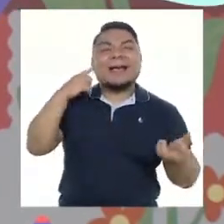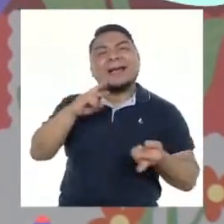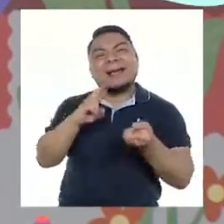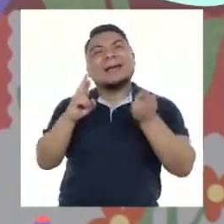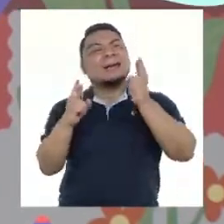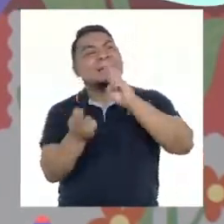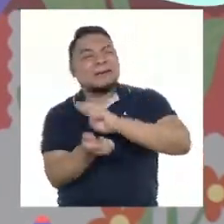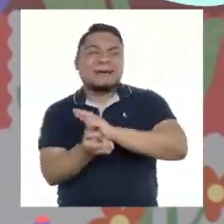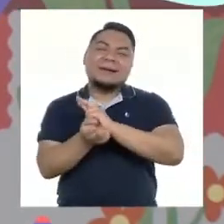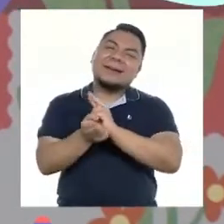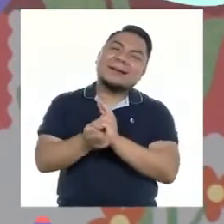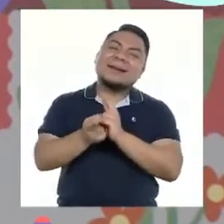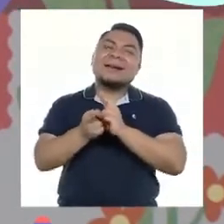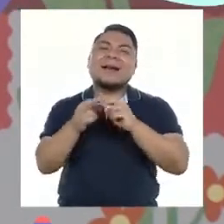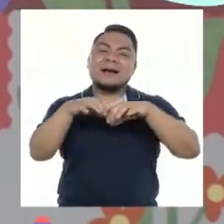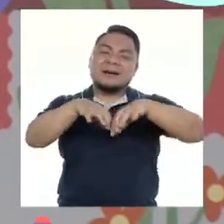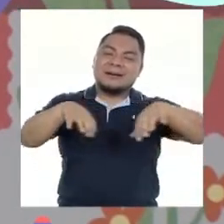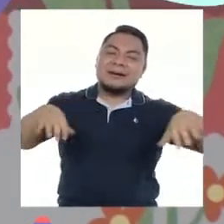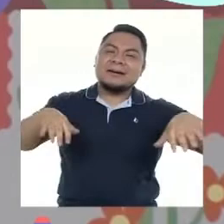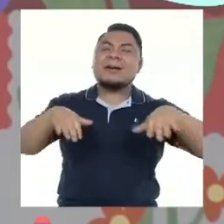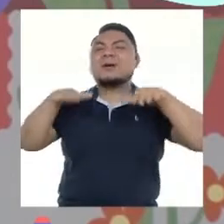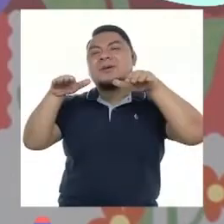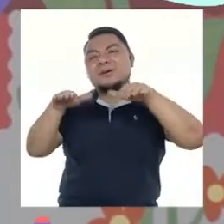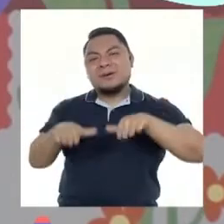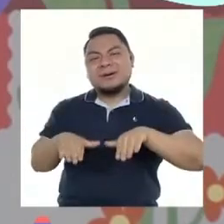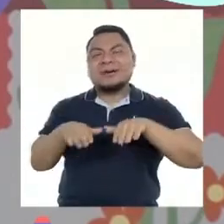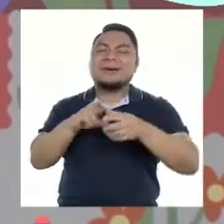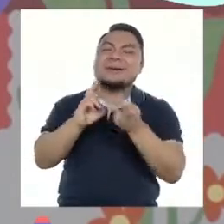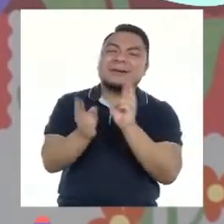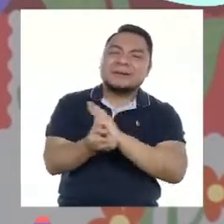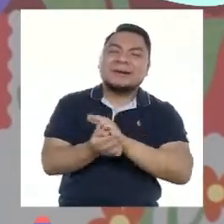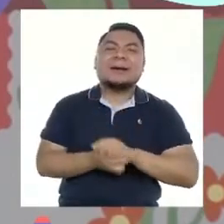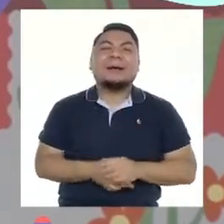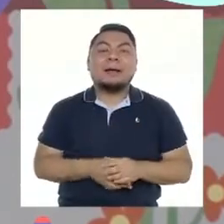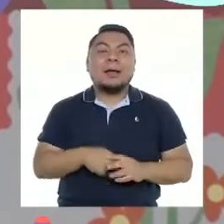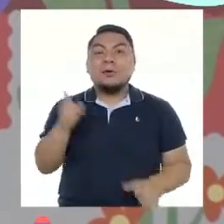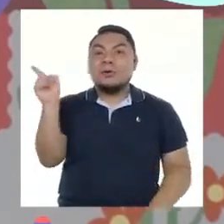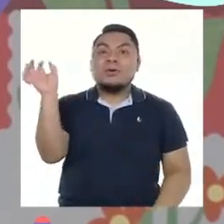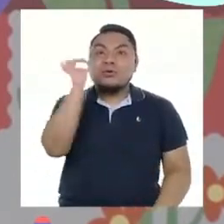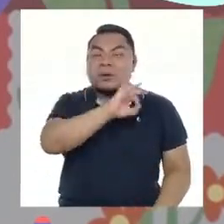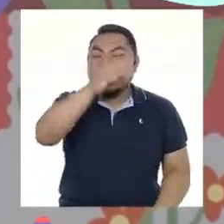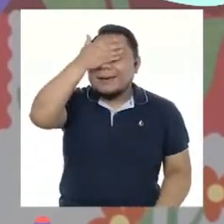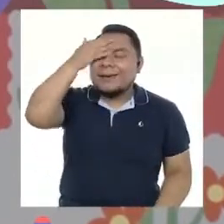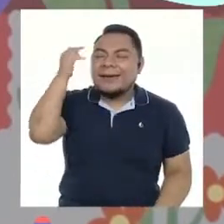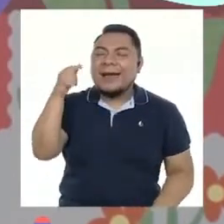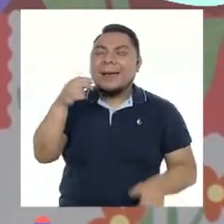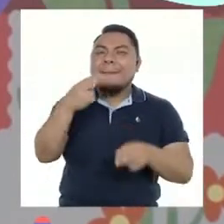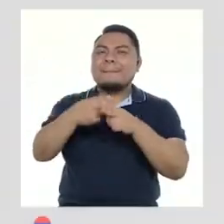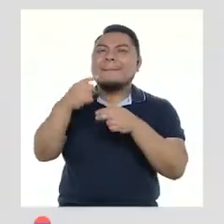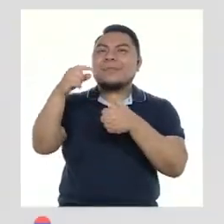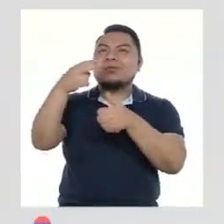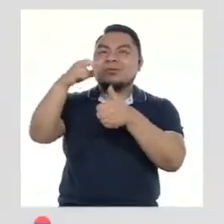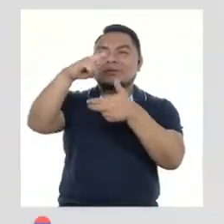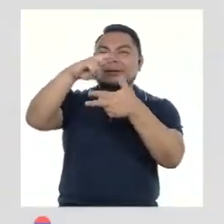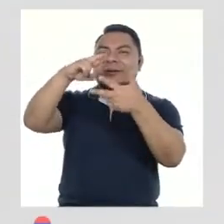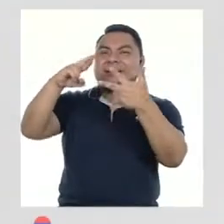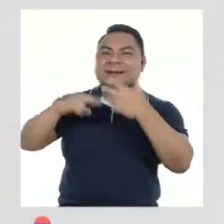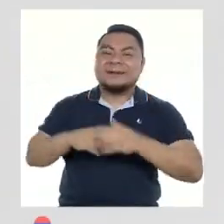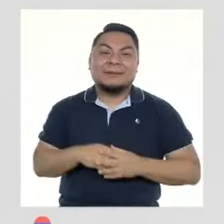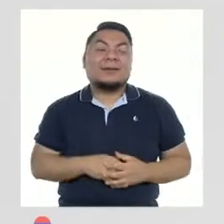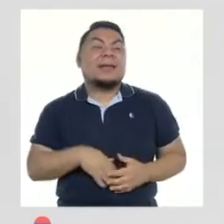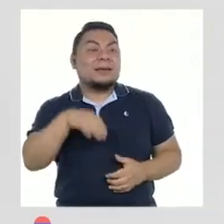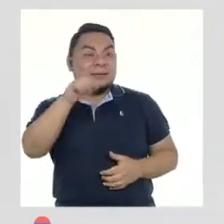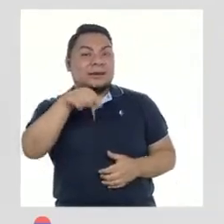Reducir, reusar y reciclar. Nunca me voy a olvidar de esas palabras. ¿Pero qué otra